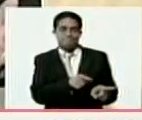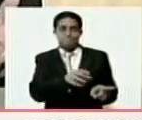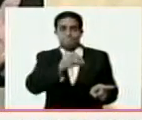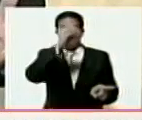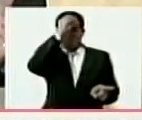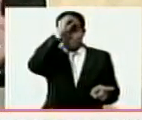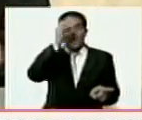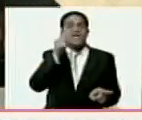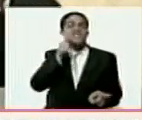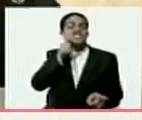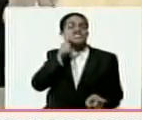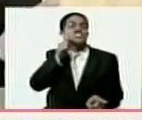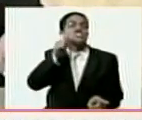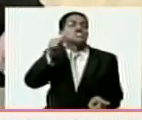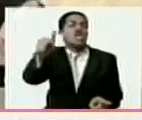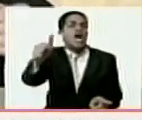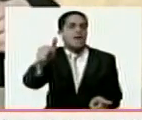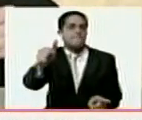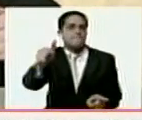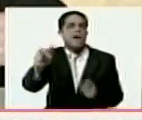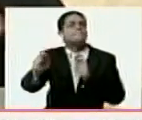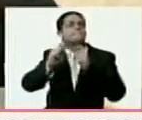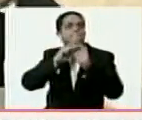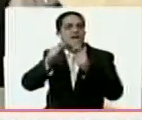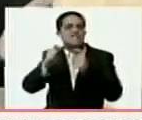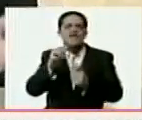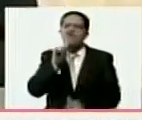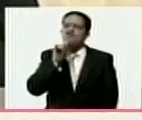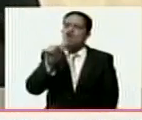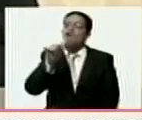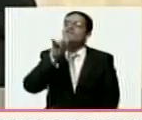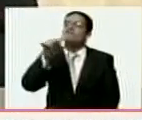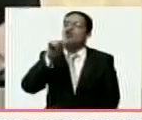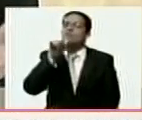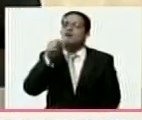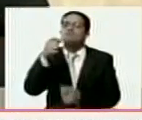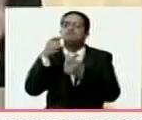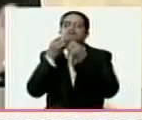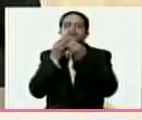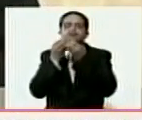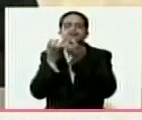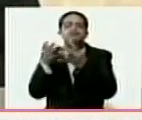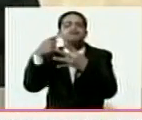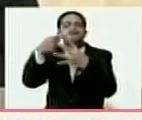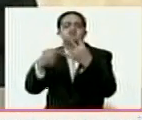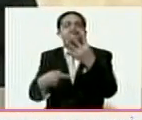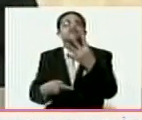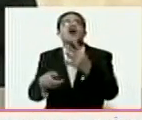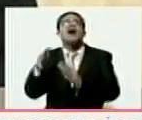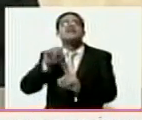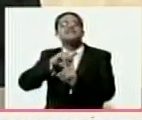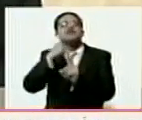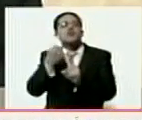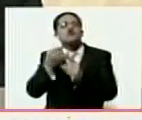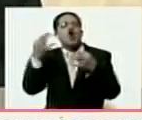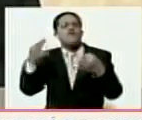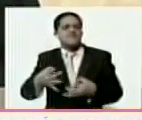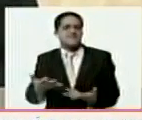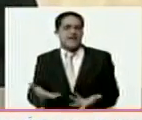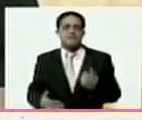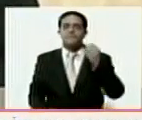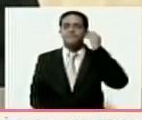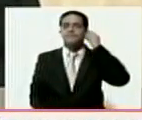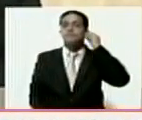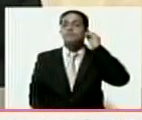la prensa y les dan información de contexto de los eventos oficiales. Son como una especie de